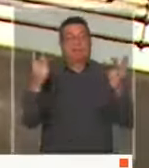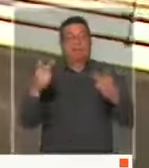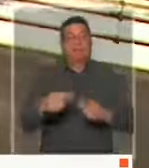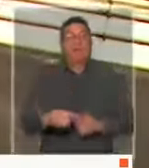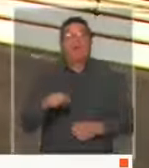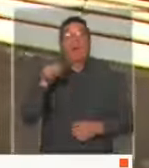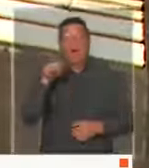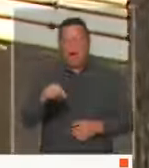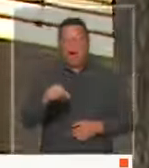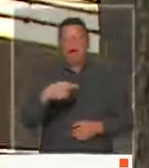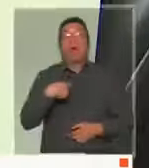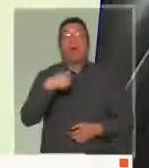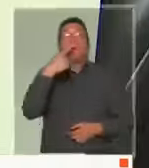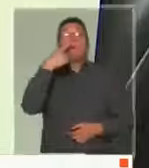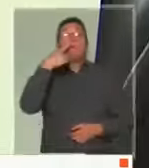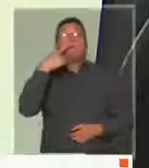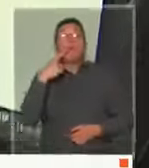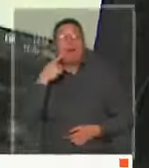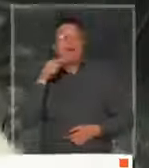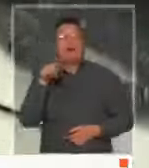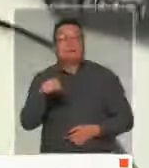Vamos a hacer el siguiente ejercicio.